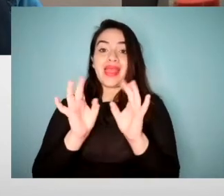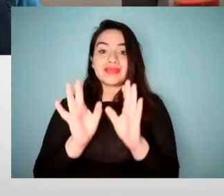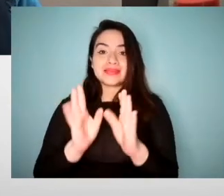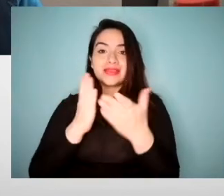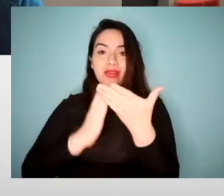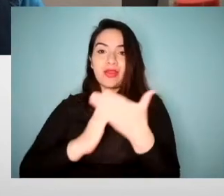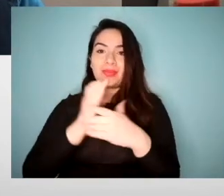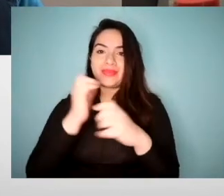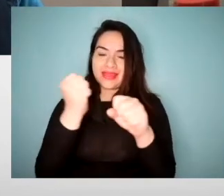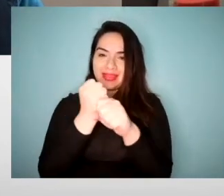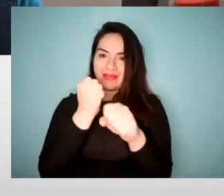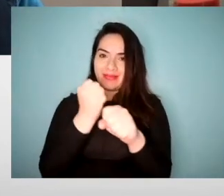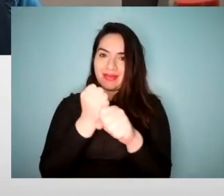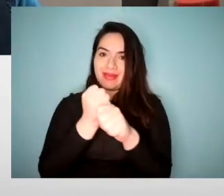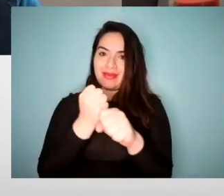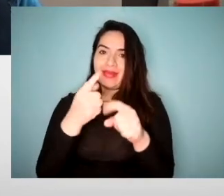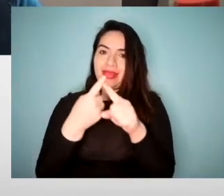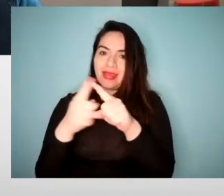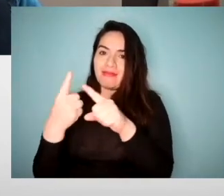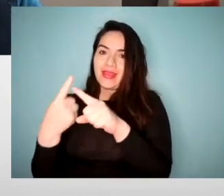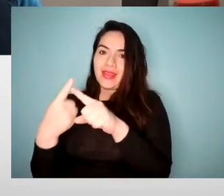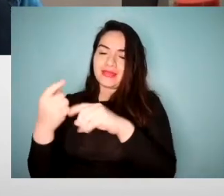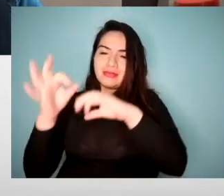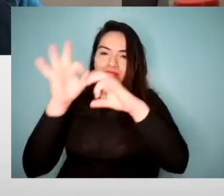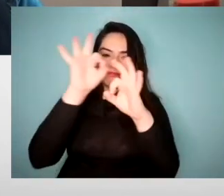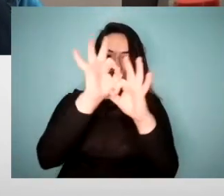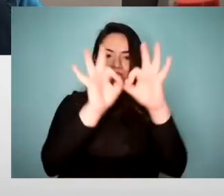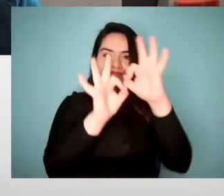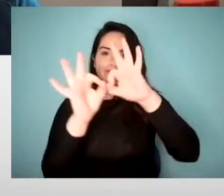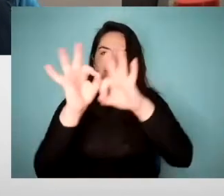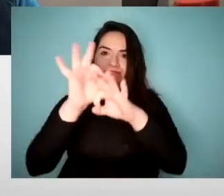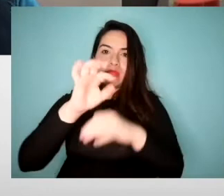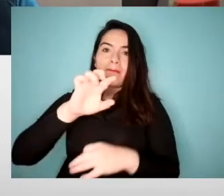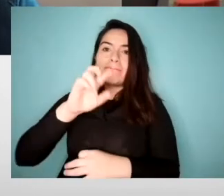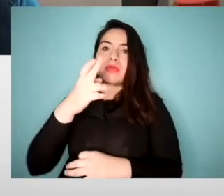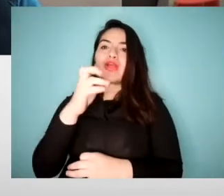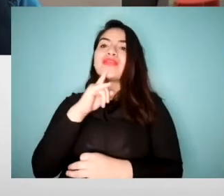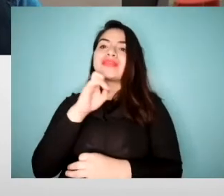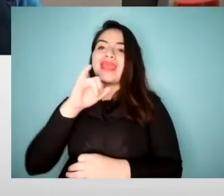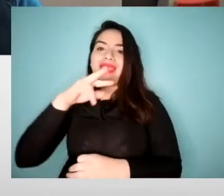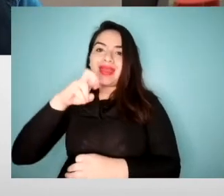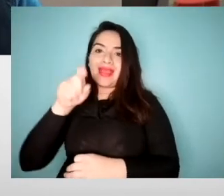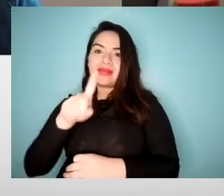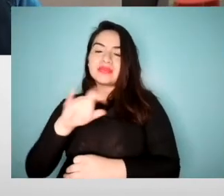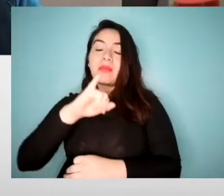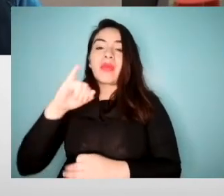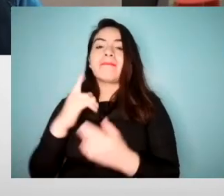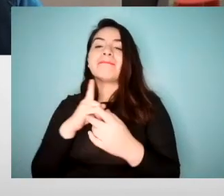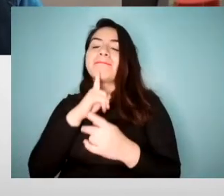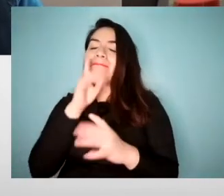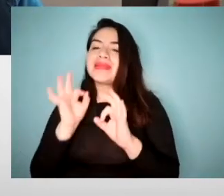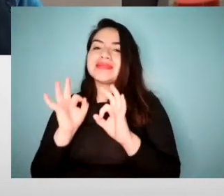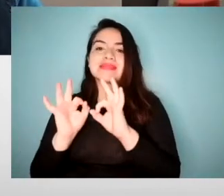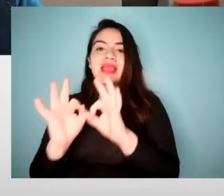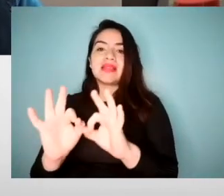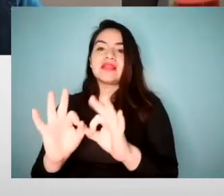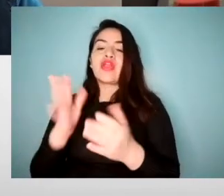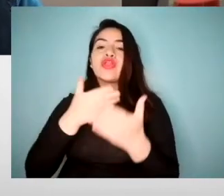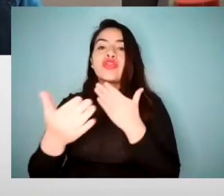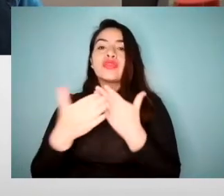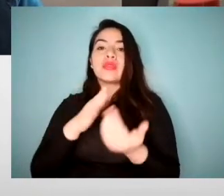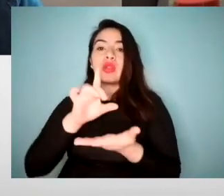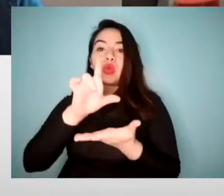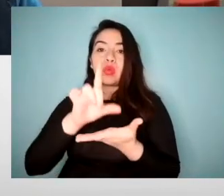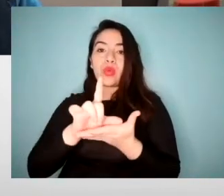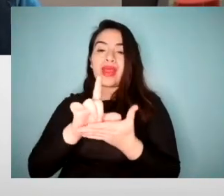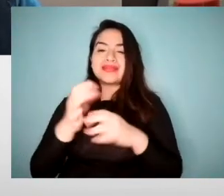en distintas proteínas, estudiando distintos complejos y me llegué a especializar en unas proteínas que se localizan en las membranas de nuestras